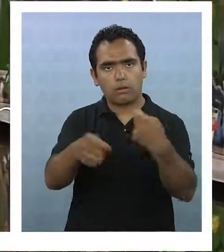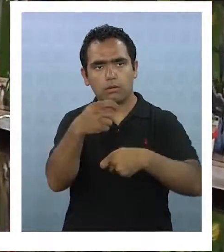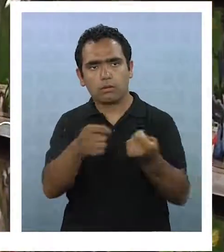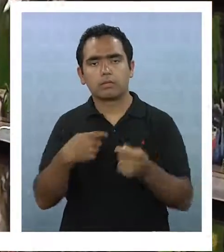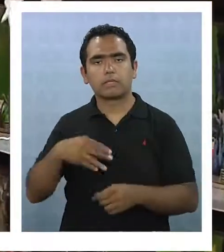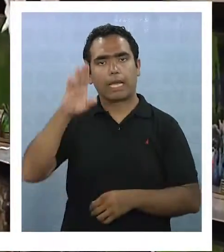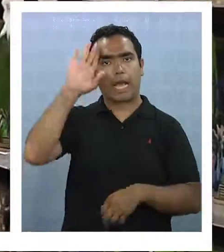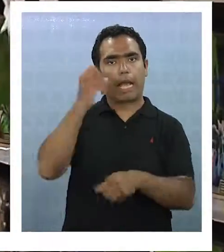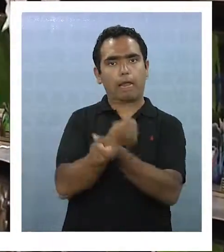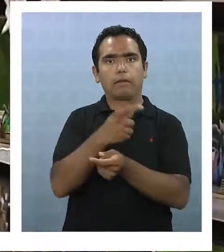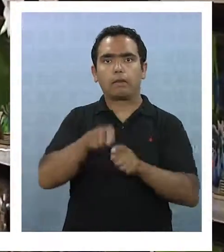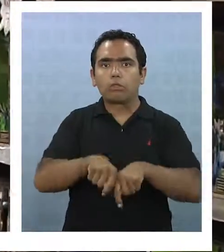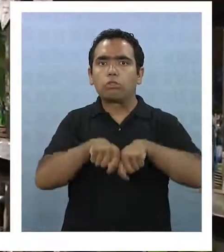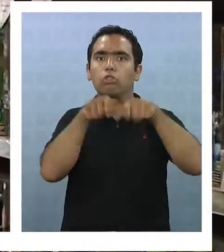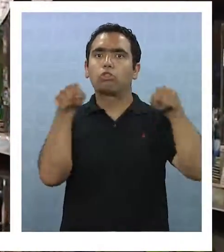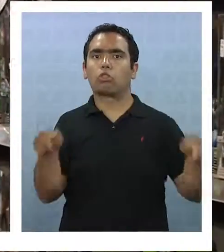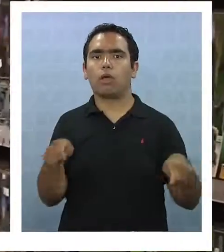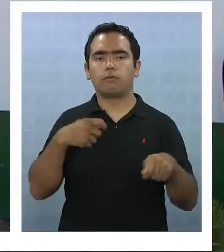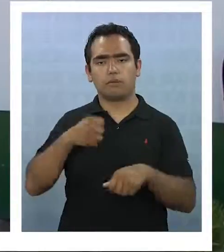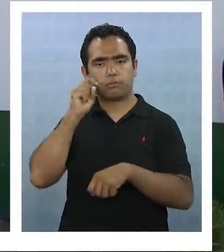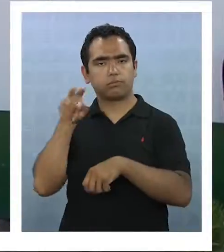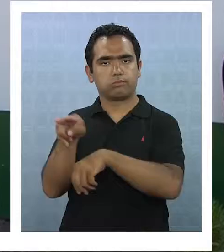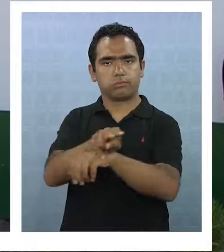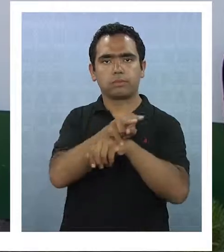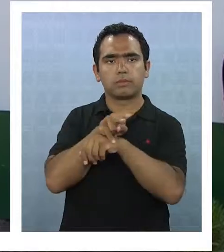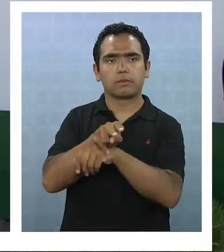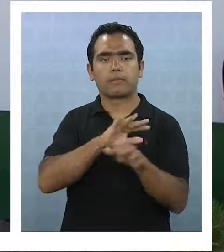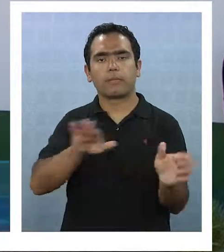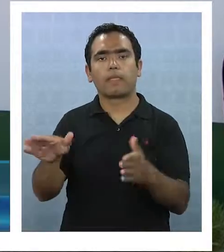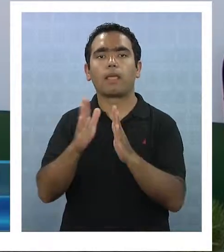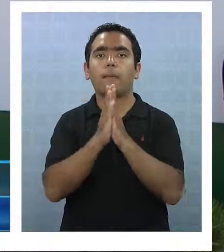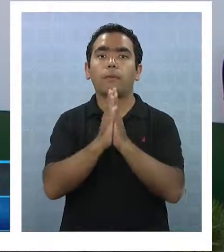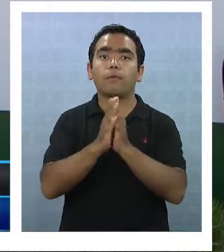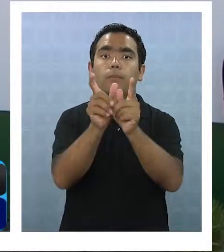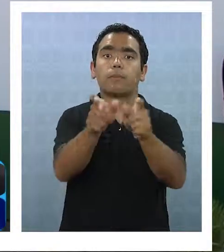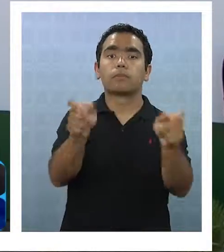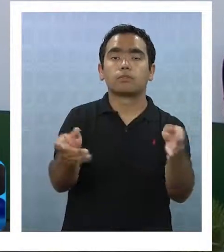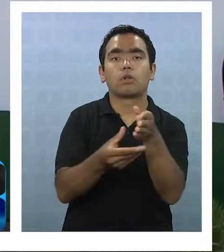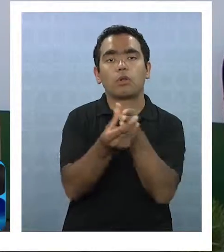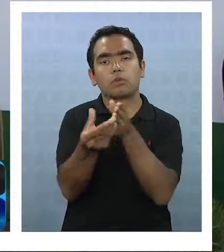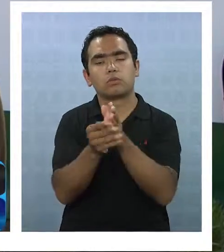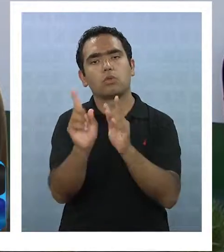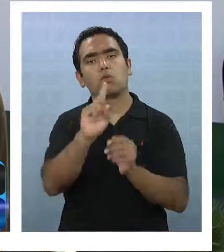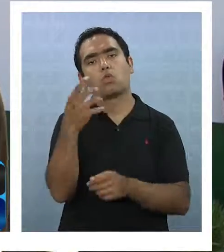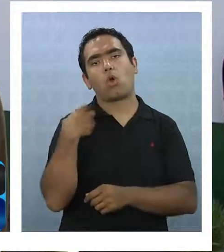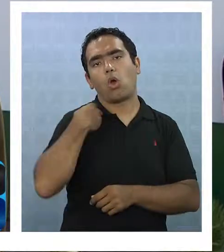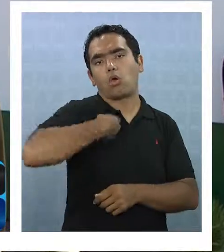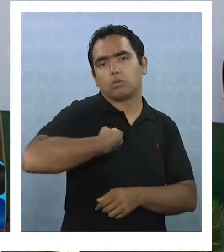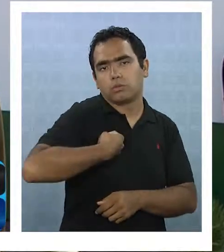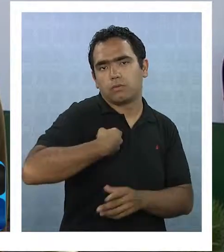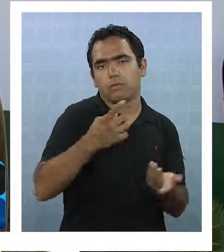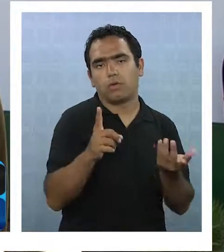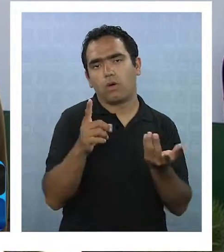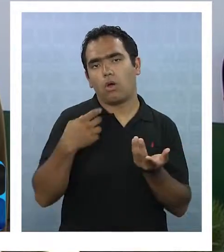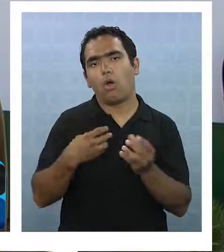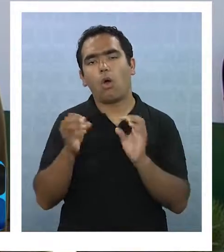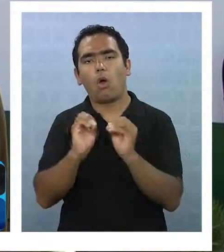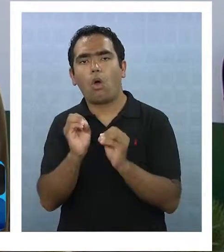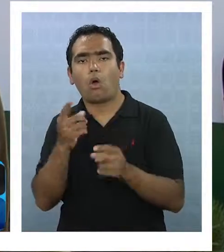refuerza su dotación de personal. Recomendar a las personas que en especial no vayan con carteras, con bolsos,